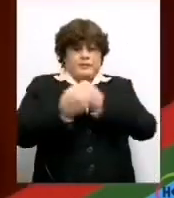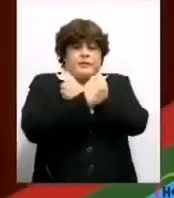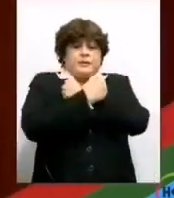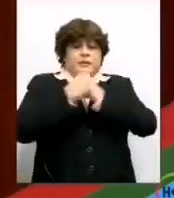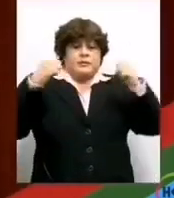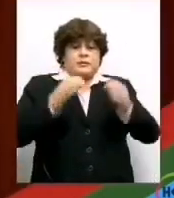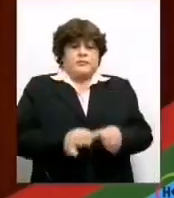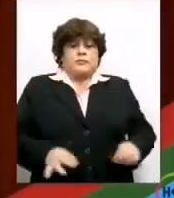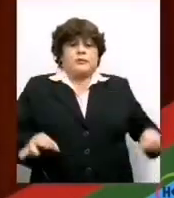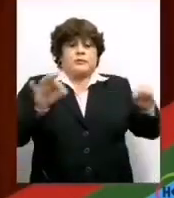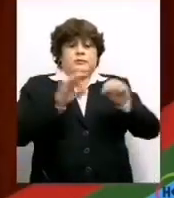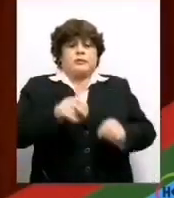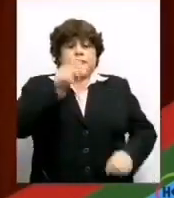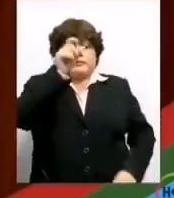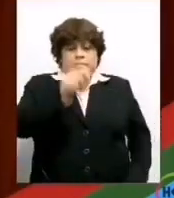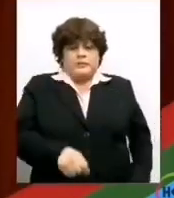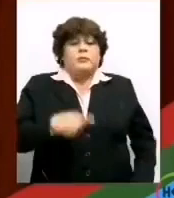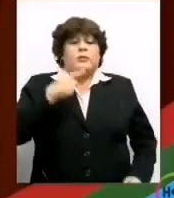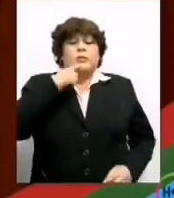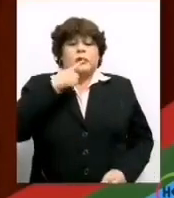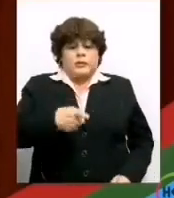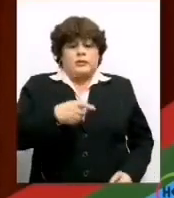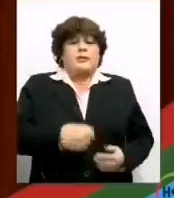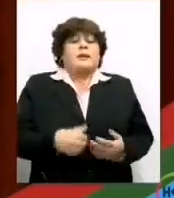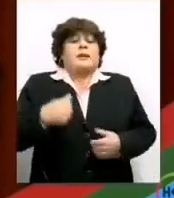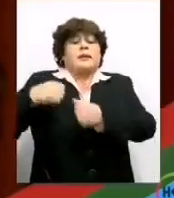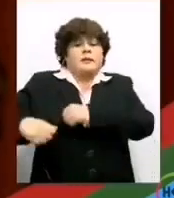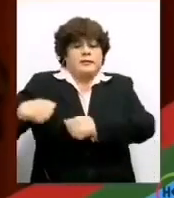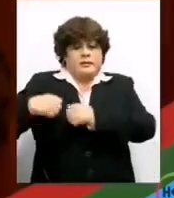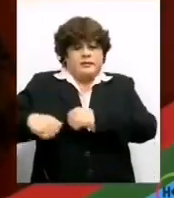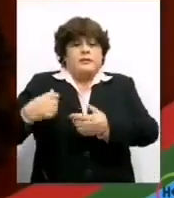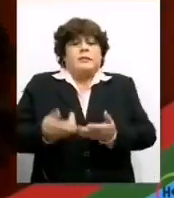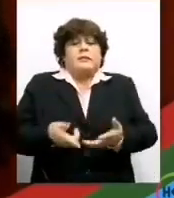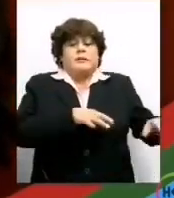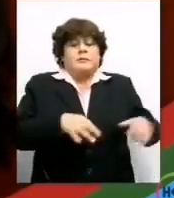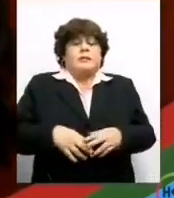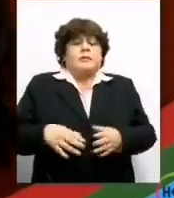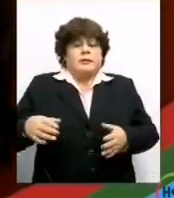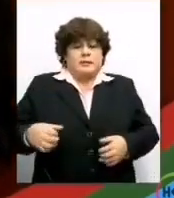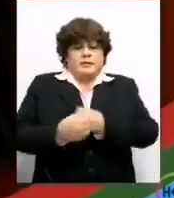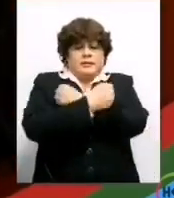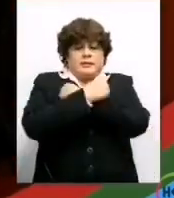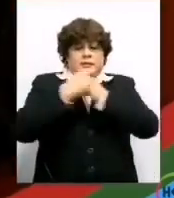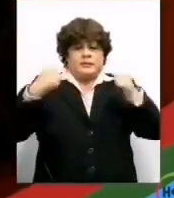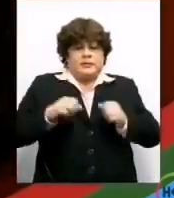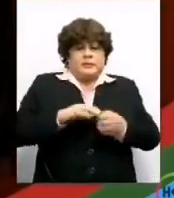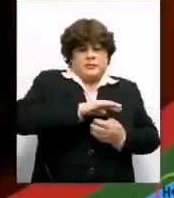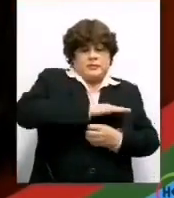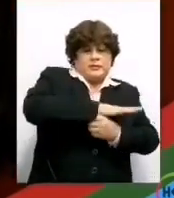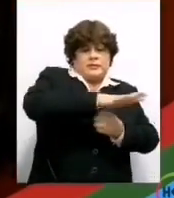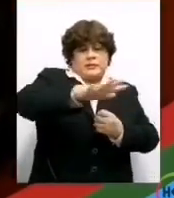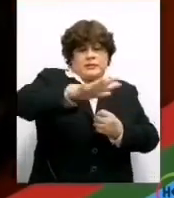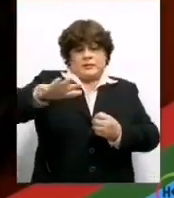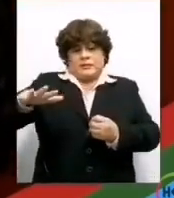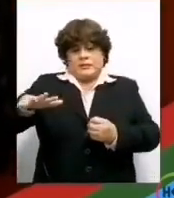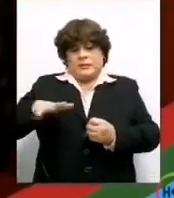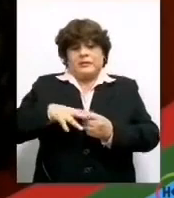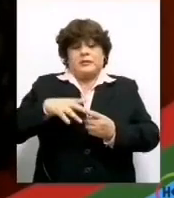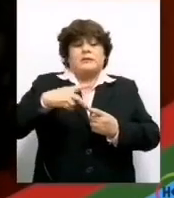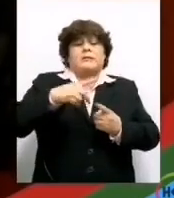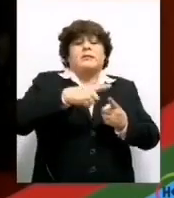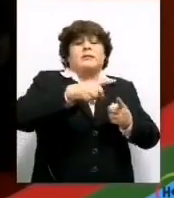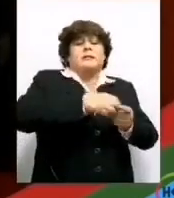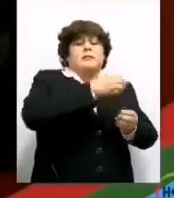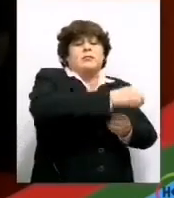es primordial para el ser humano por ello Qué acciones se va a tomar para que la red de salud puede expandirse y llegar a las distintas